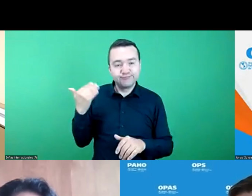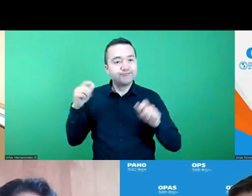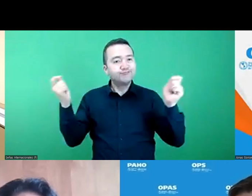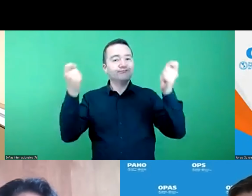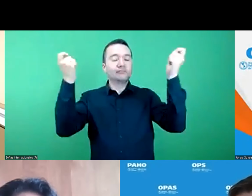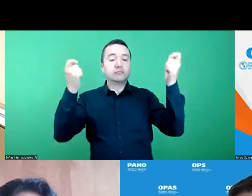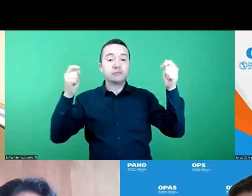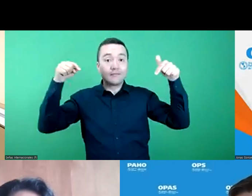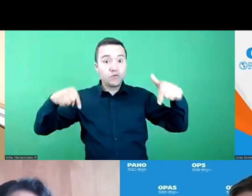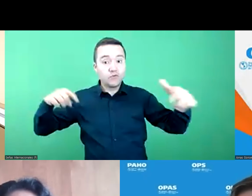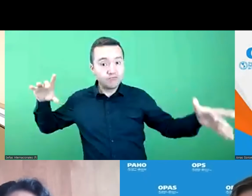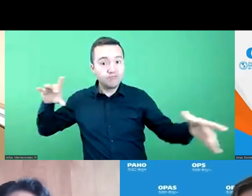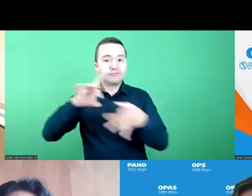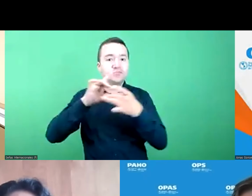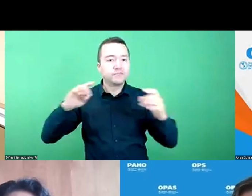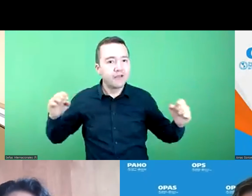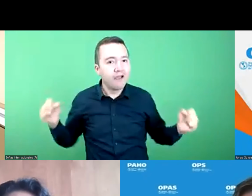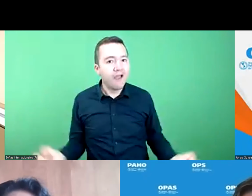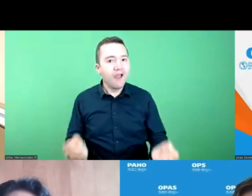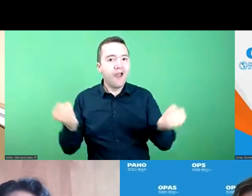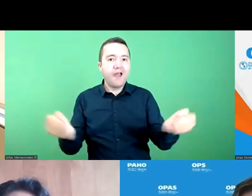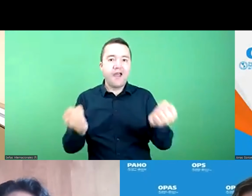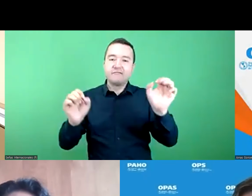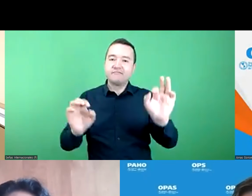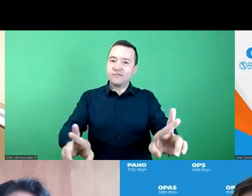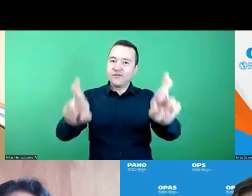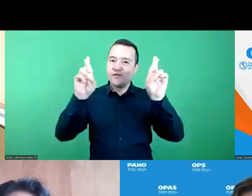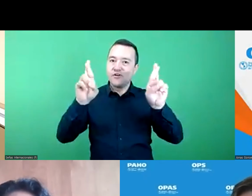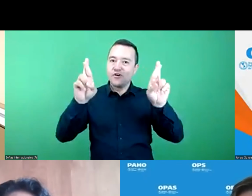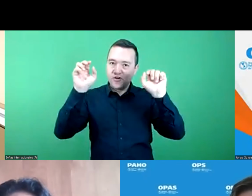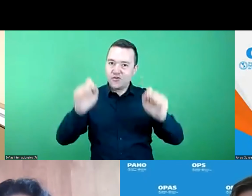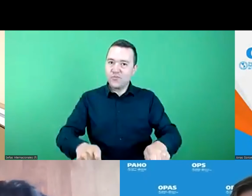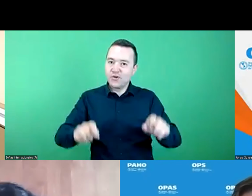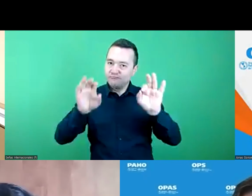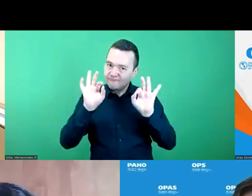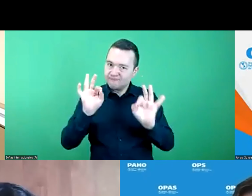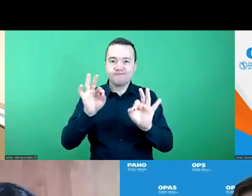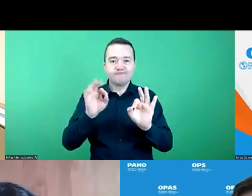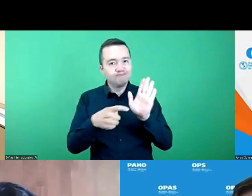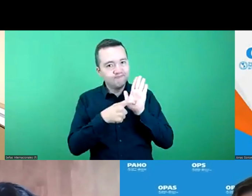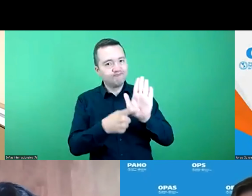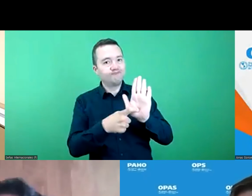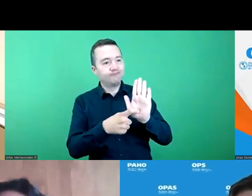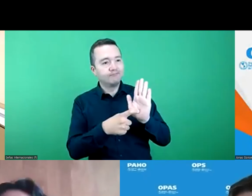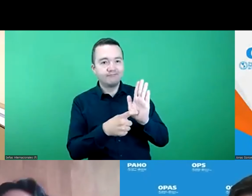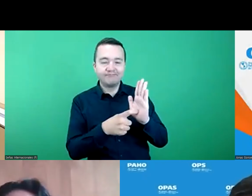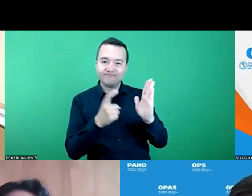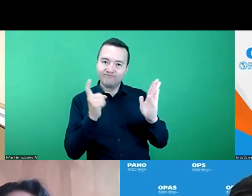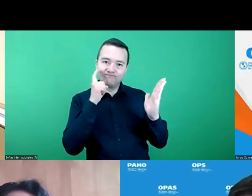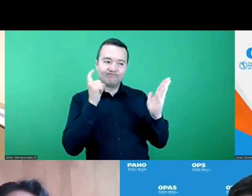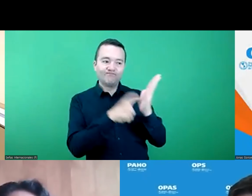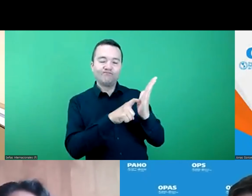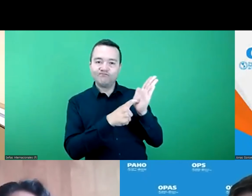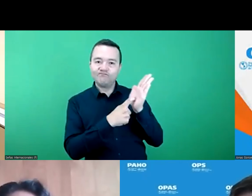realmente suponga un referente importante en intentar interpelar a todos los que